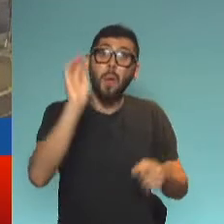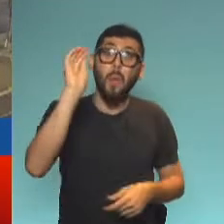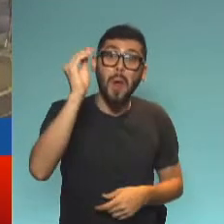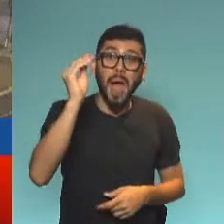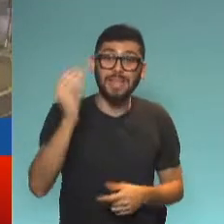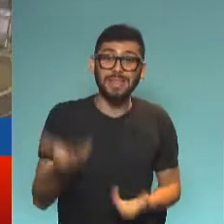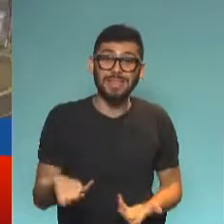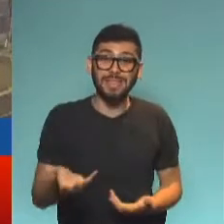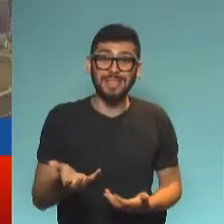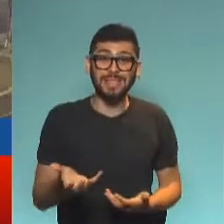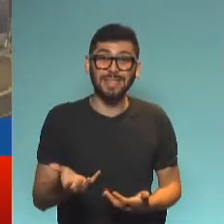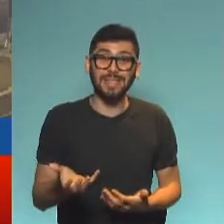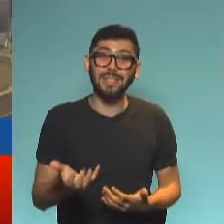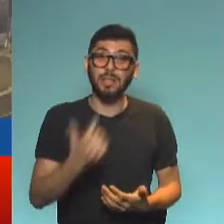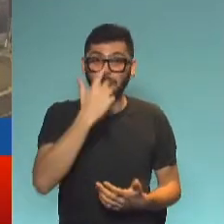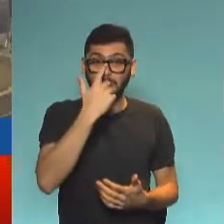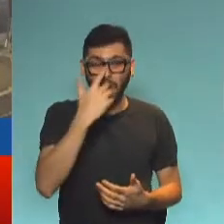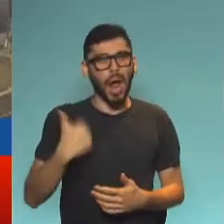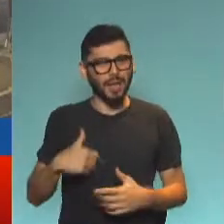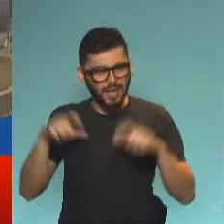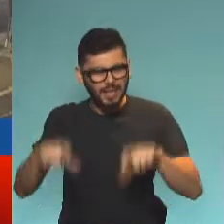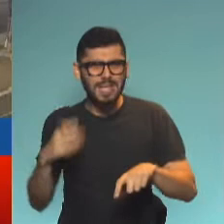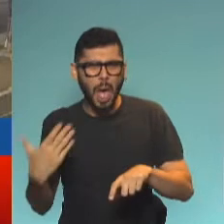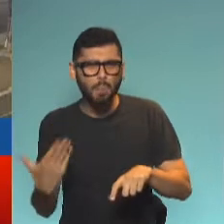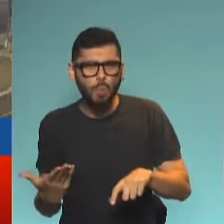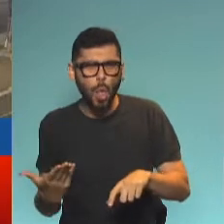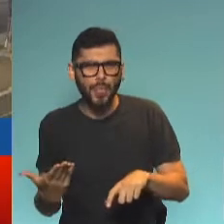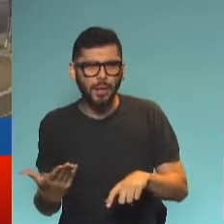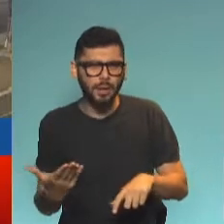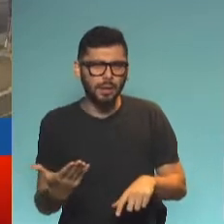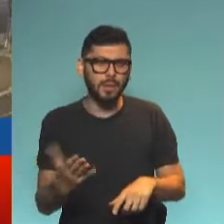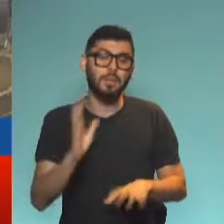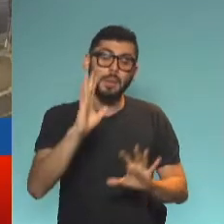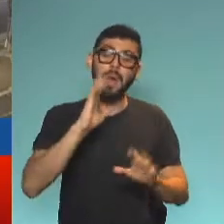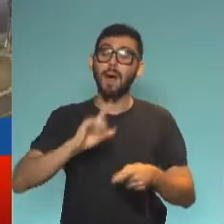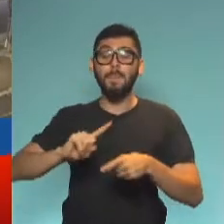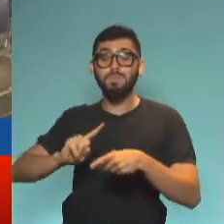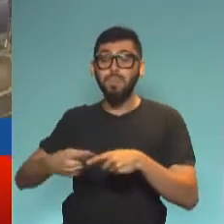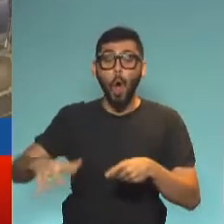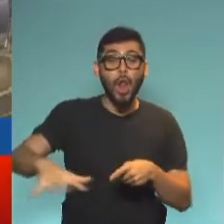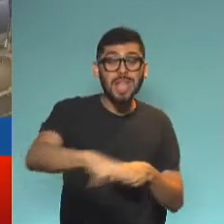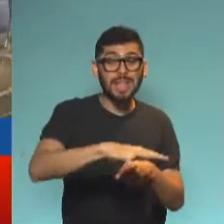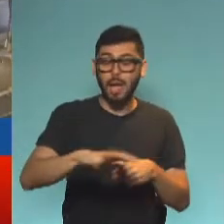Brasil. ¿Había lugar para que se juegue la Copa América en Argentina? Mira, la sensación térmica en la política era